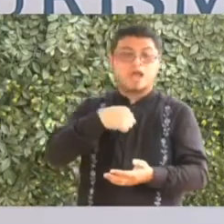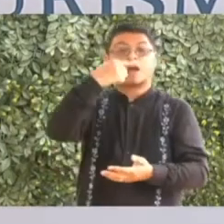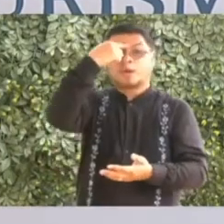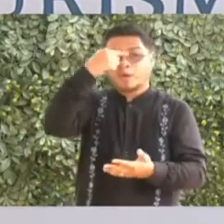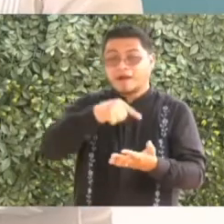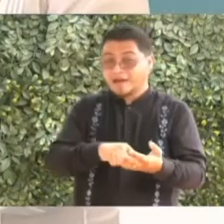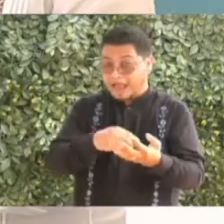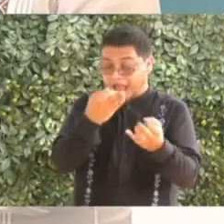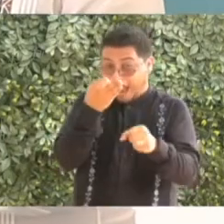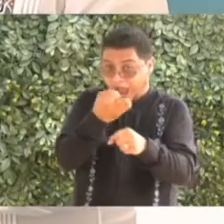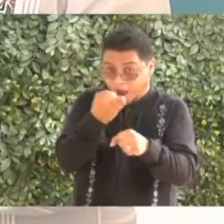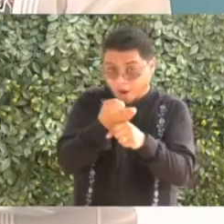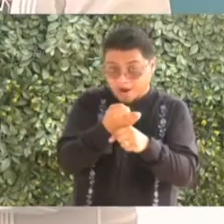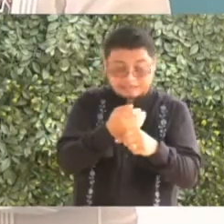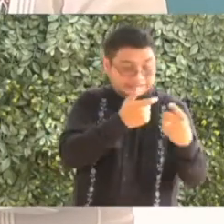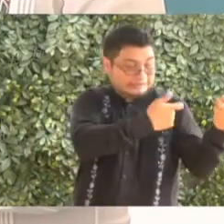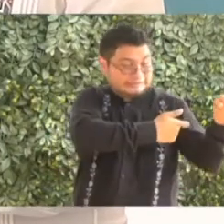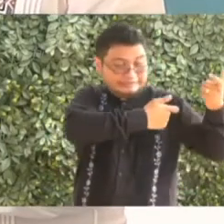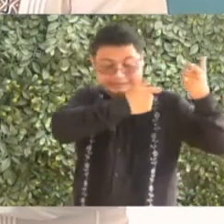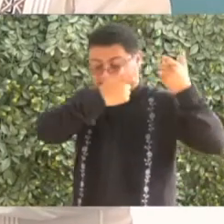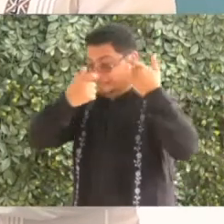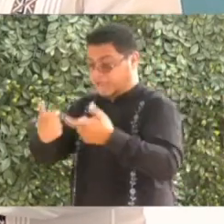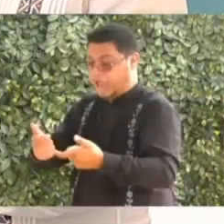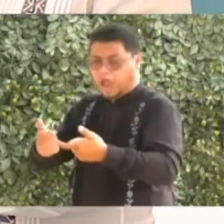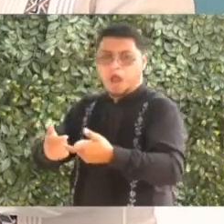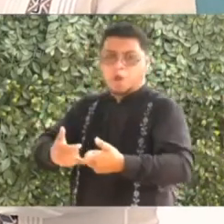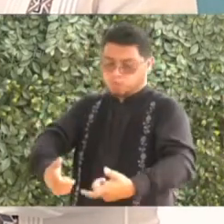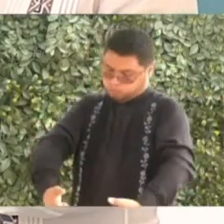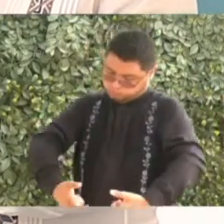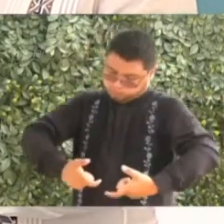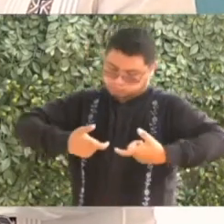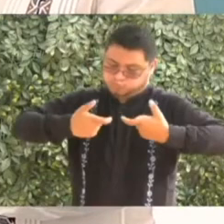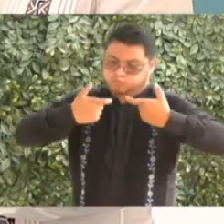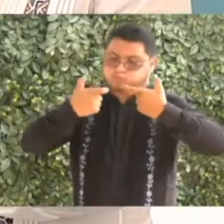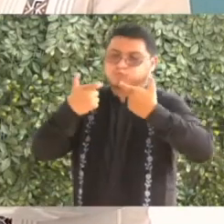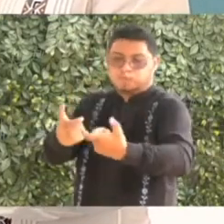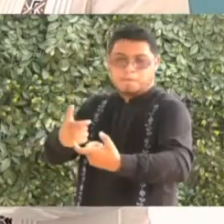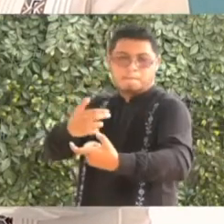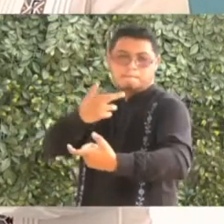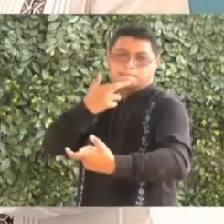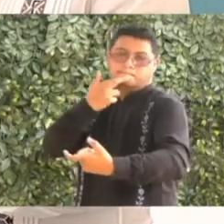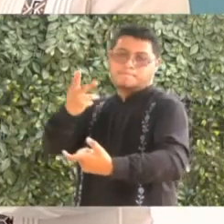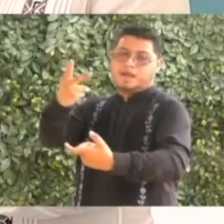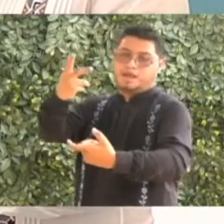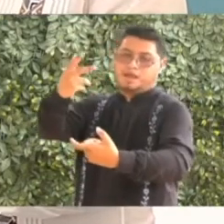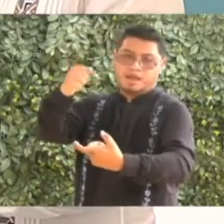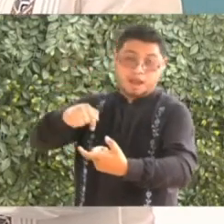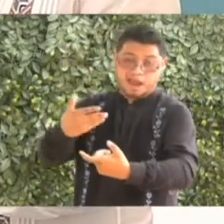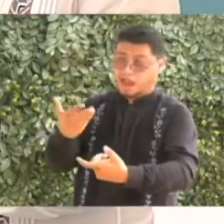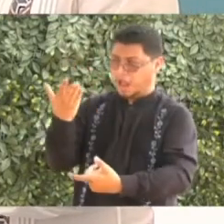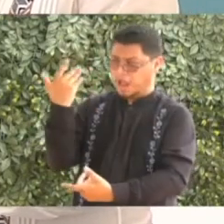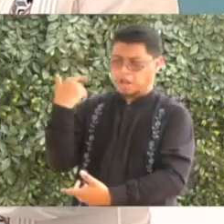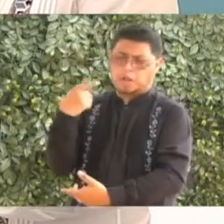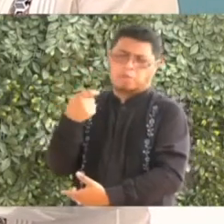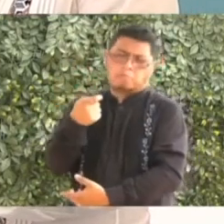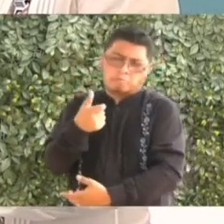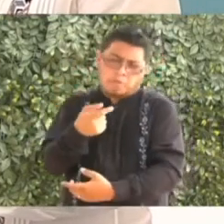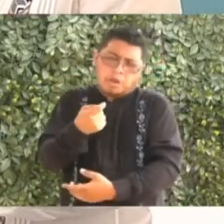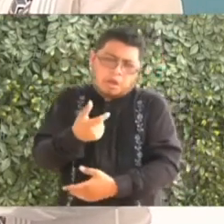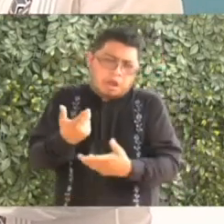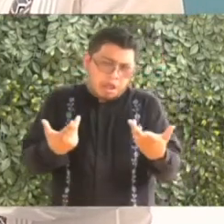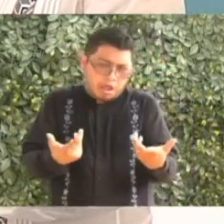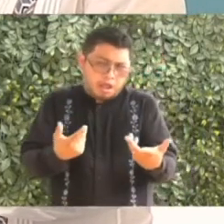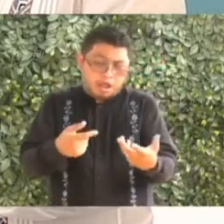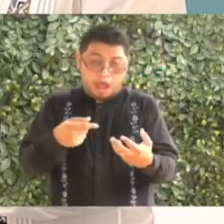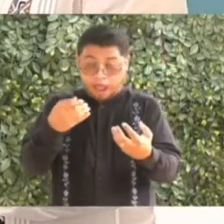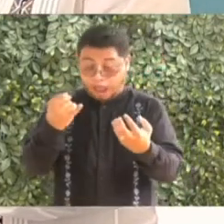Yucatán como nunca. La Federación está invirtiendo